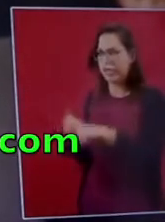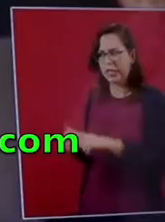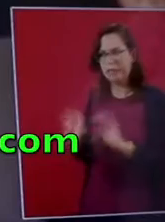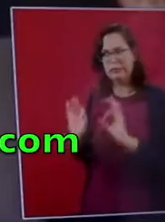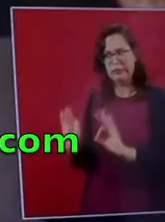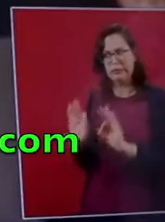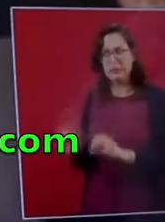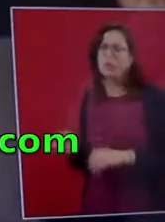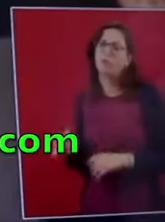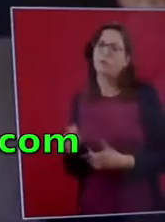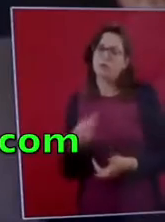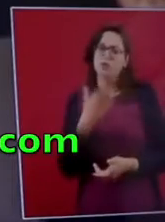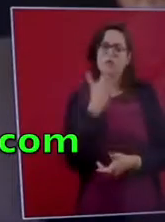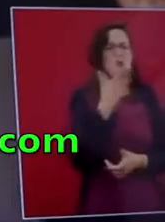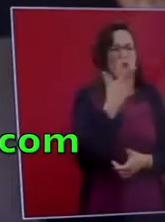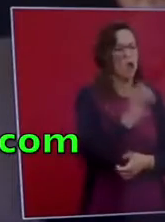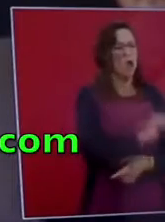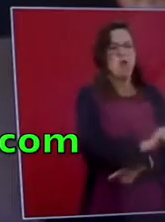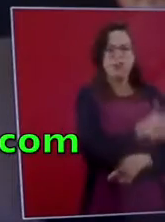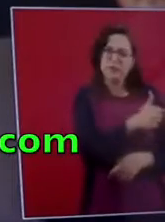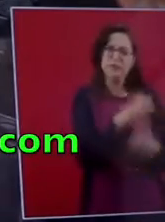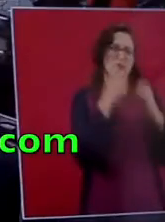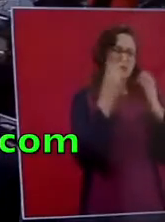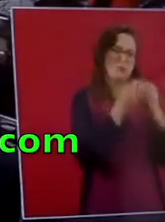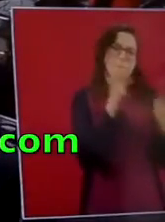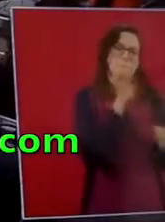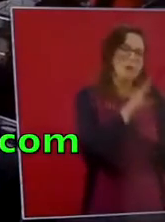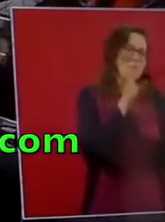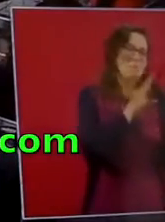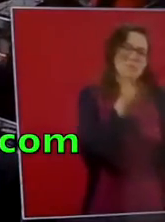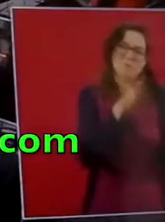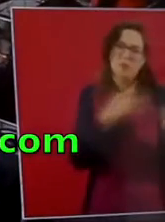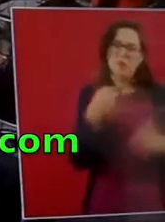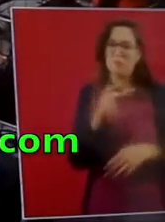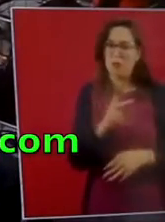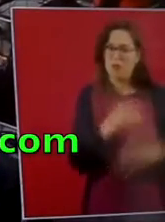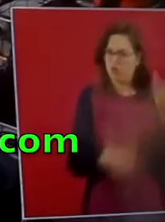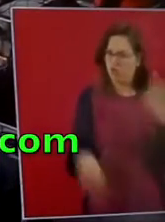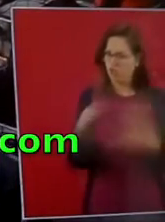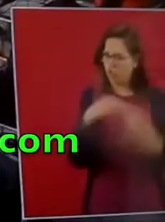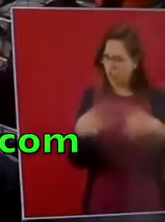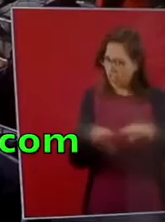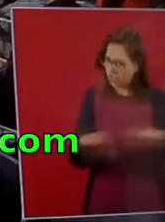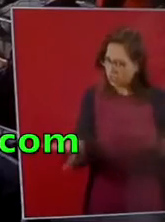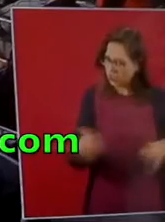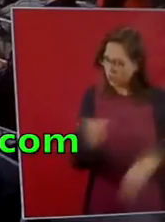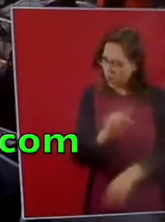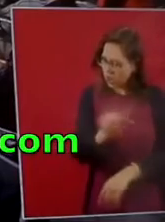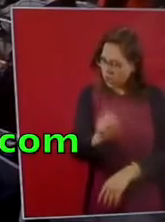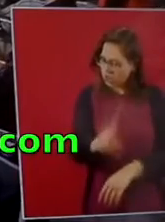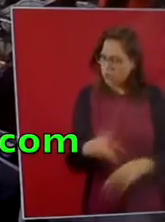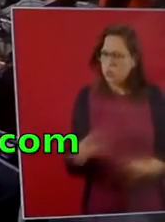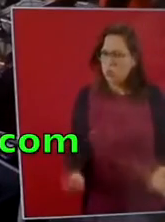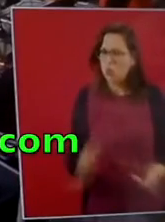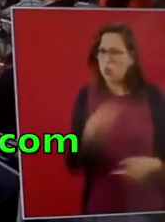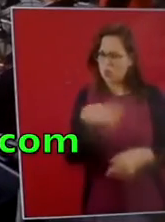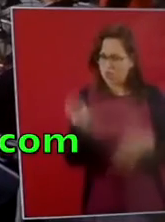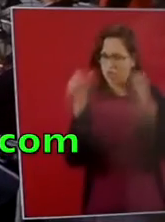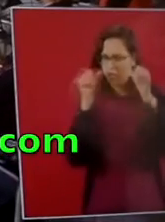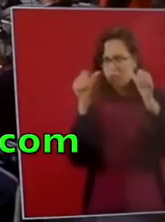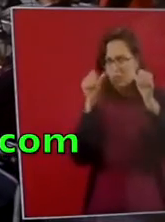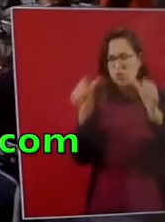vengan a contribuir en el desarrollo de las familias de la región Costa y de todo el estado de Chiapas. Muchas gracias, licenciado Miguel Sandoval,